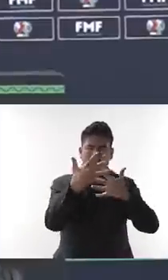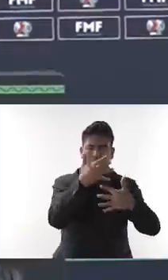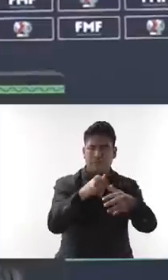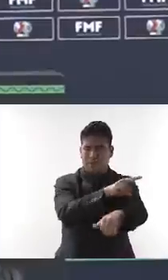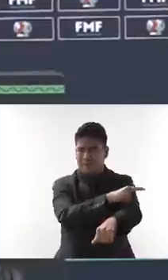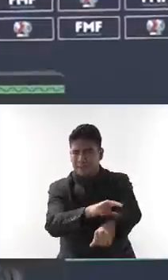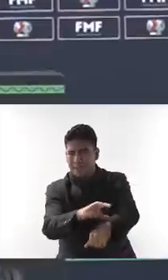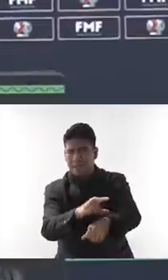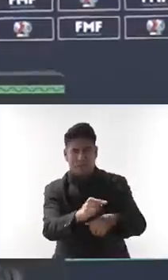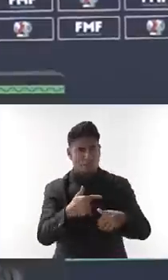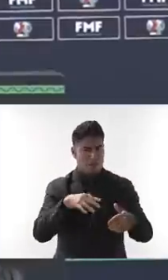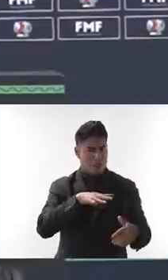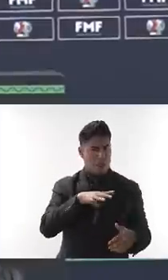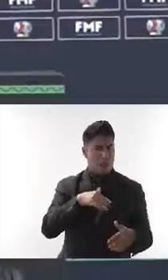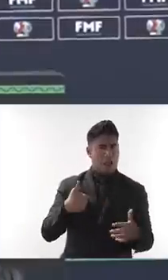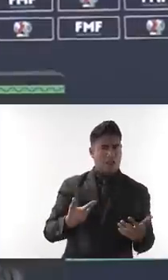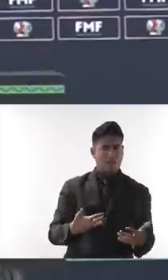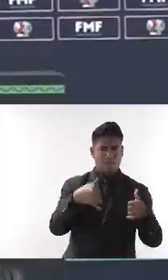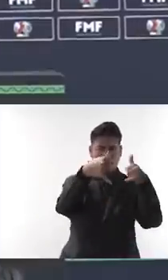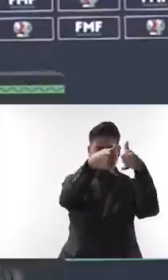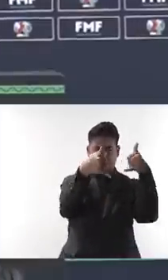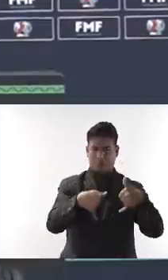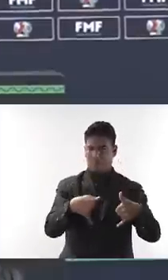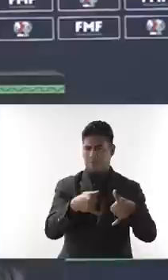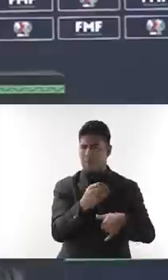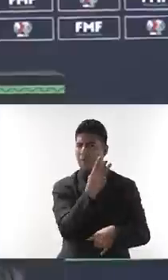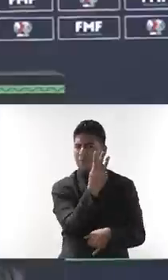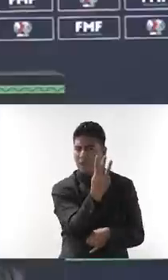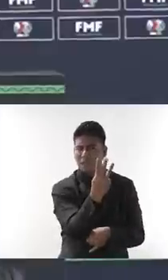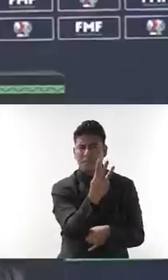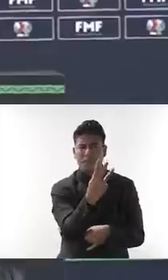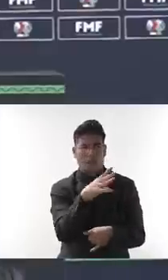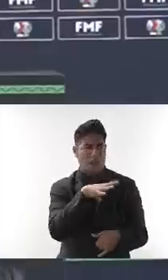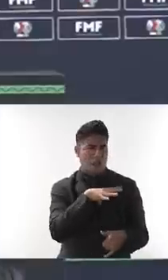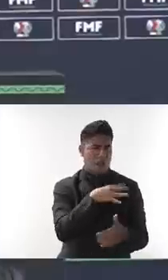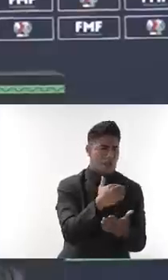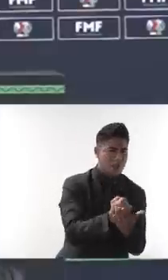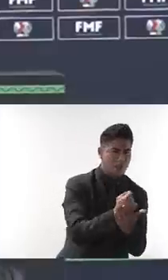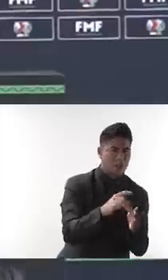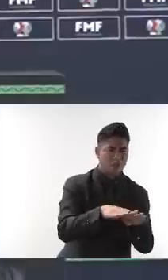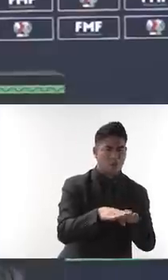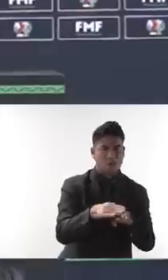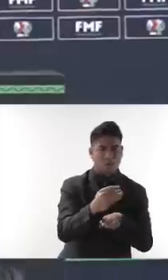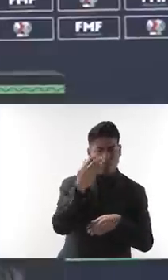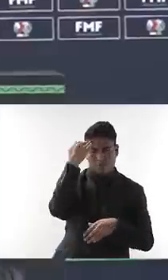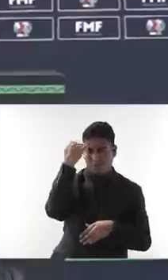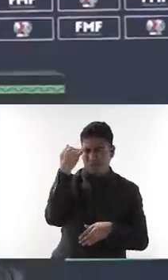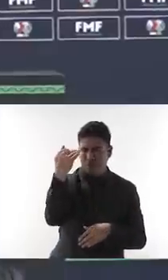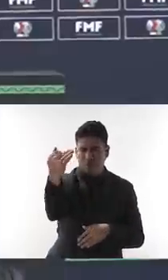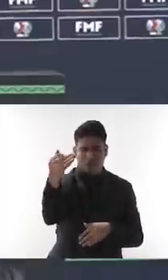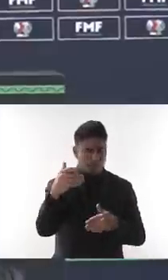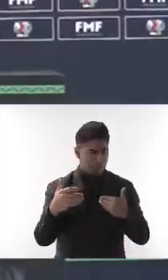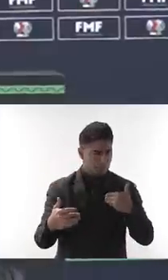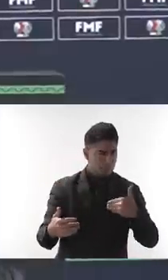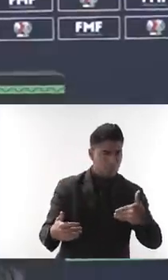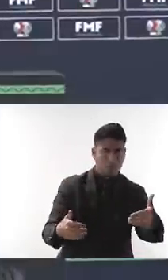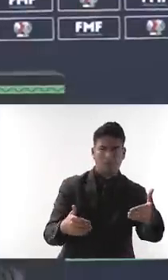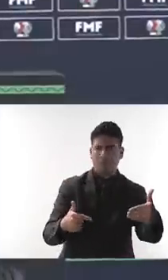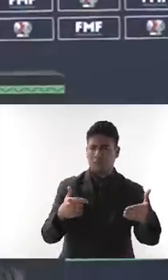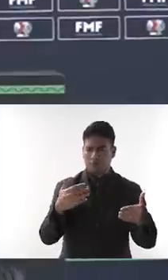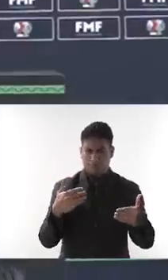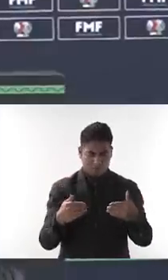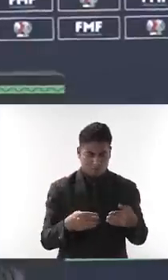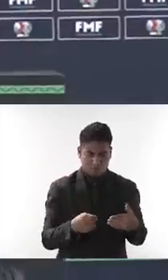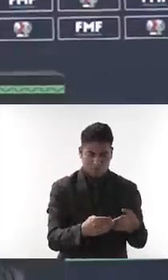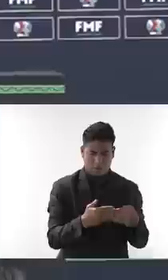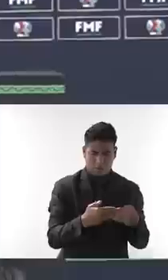trofeos? Y si estos tendrán el mismo valor, por decir algo, América queda campeón del torneo largo, pero también de la apertura 2024, entonces recibe dos